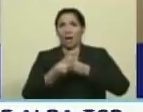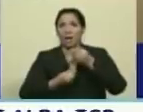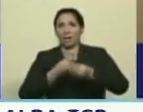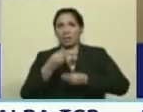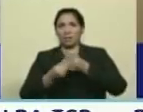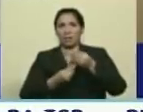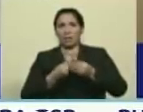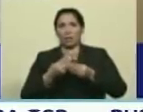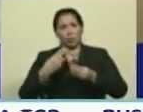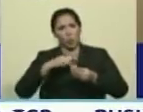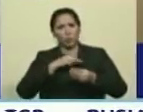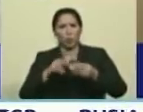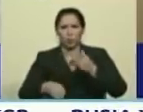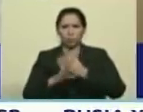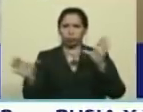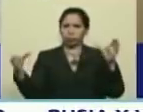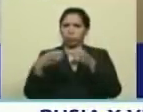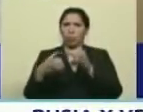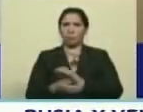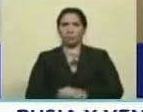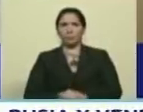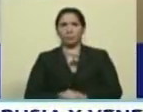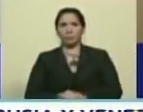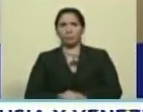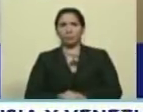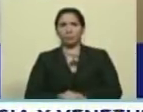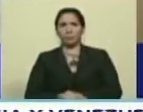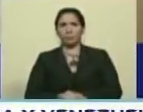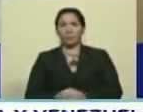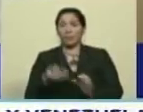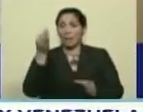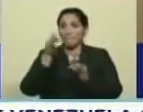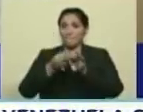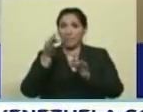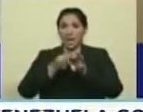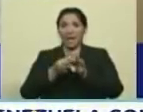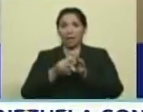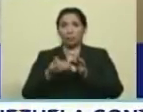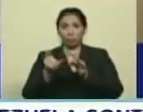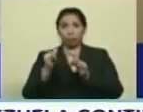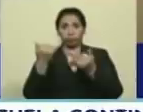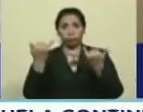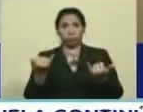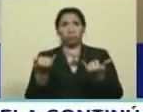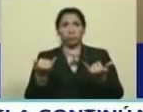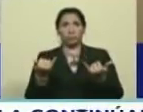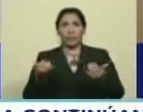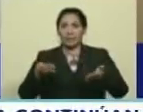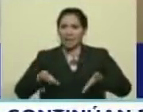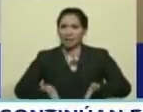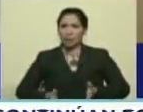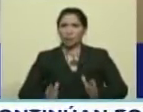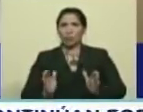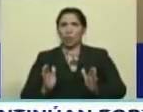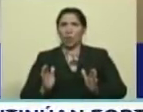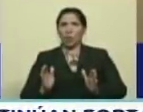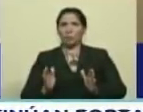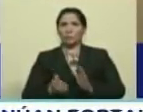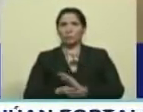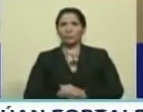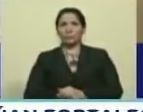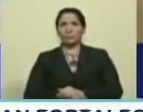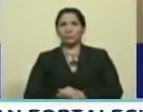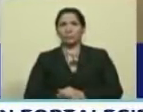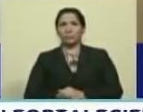y ya son, se los digo. El petro es una realidad, nació pujante,